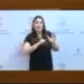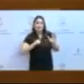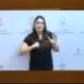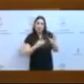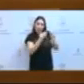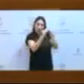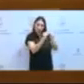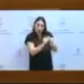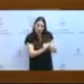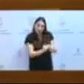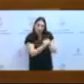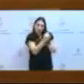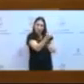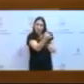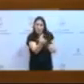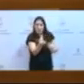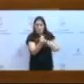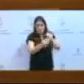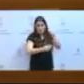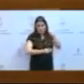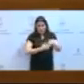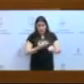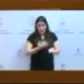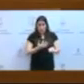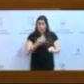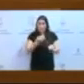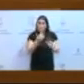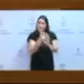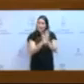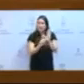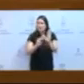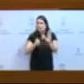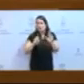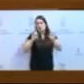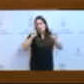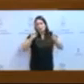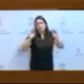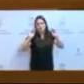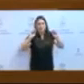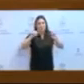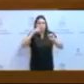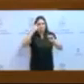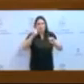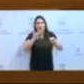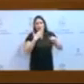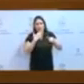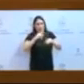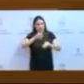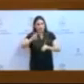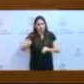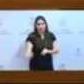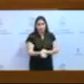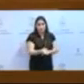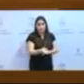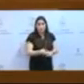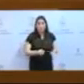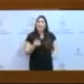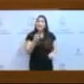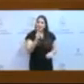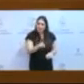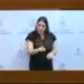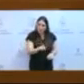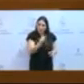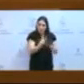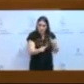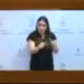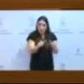Es que, además, para otros apartados educativos, formativos, culturales, recreativos, también puede hacerlo.